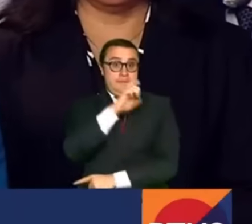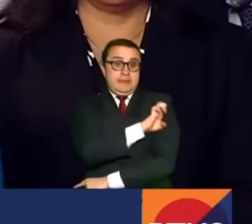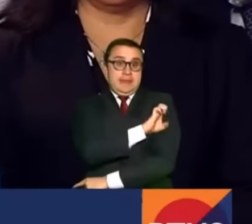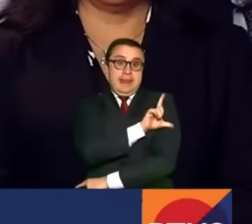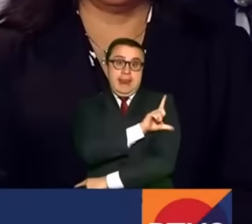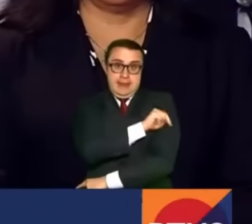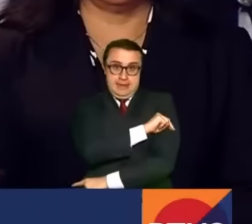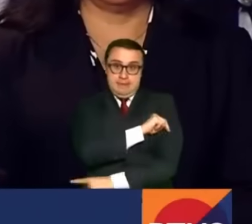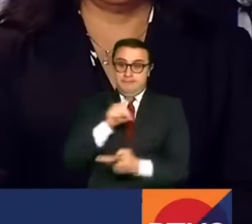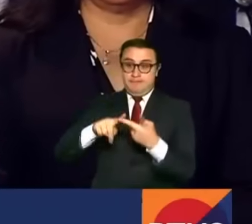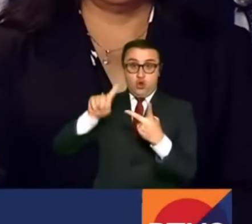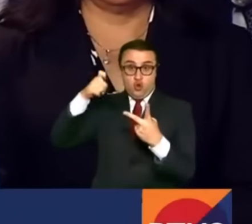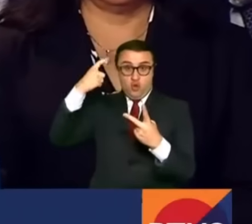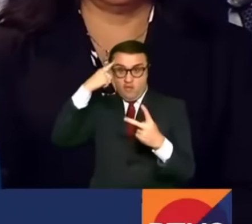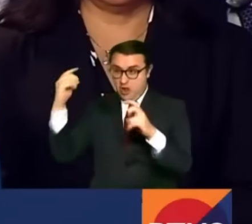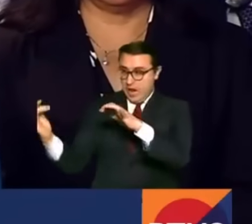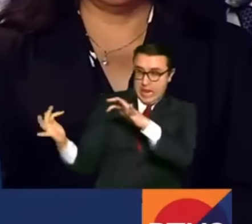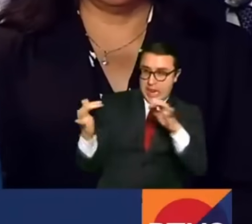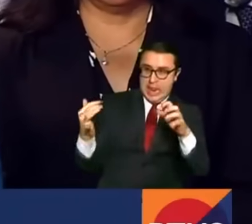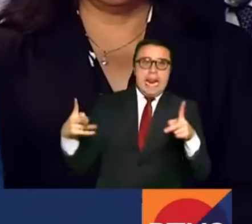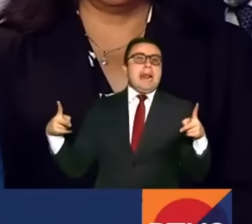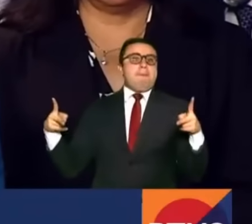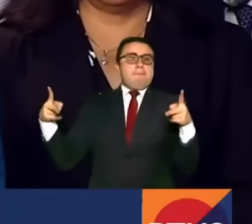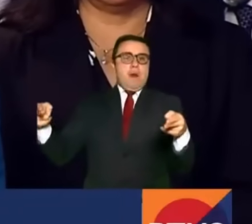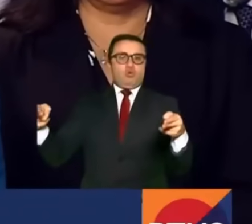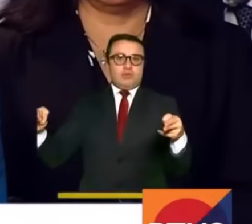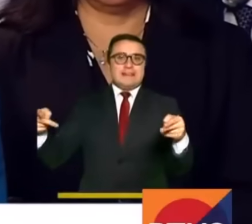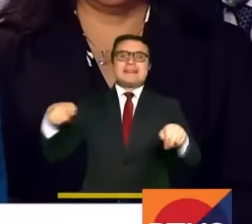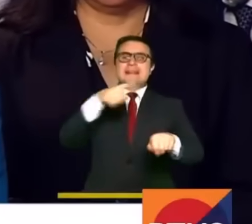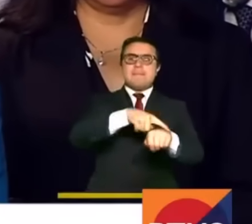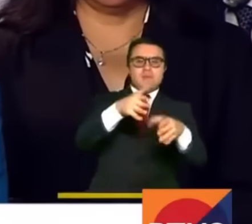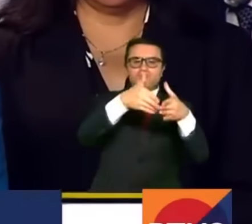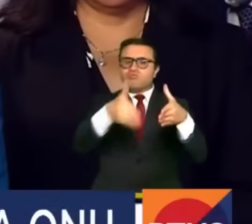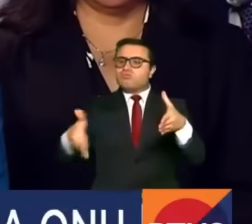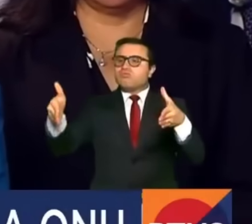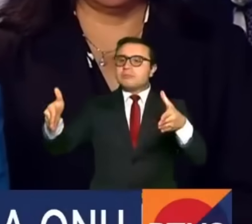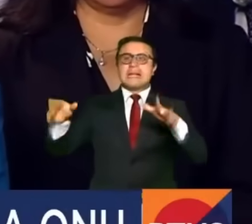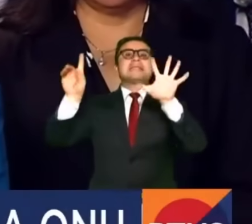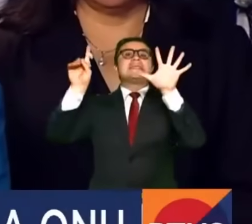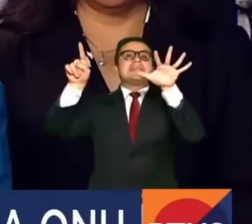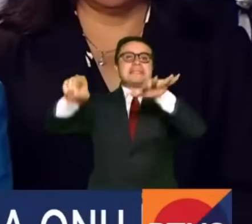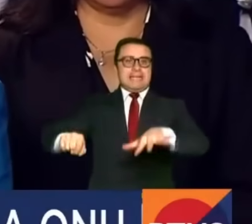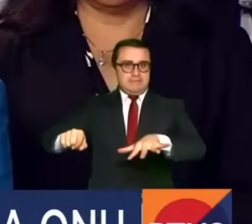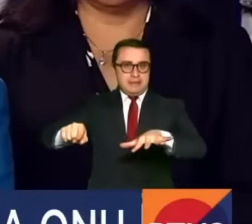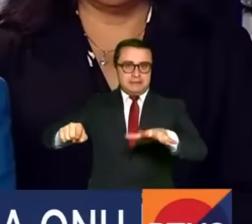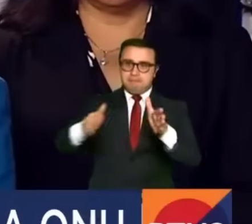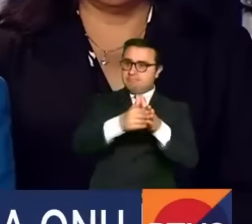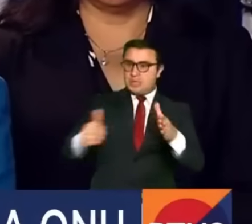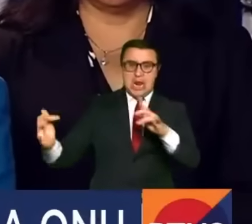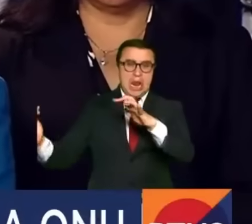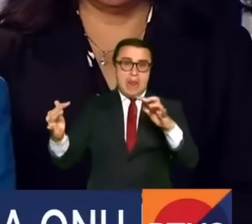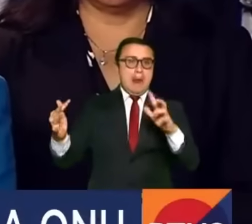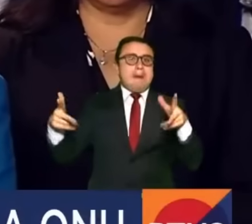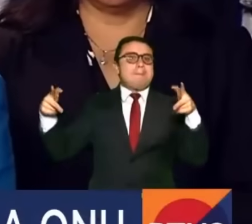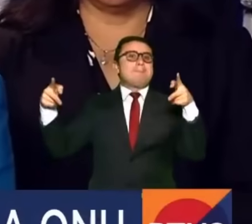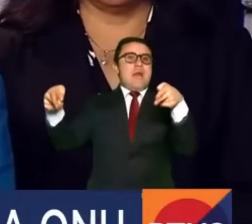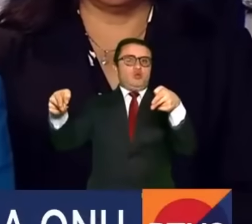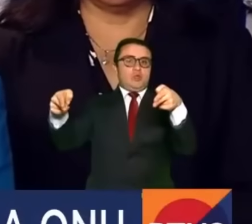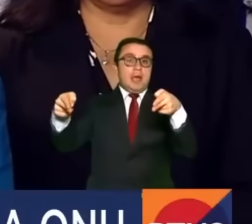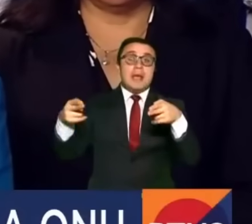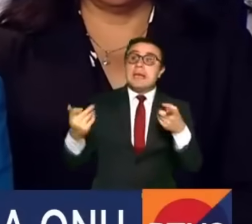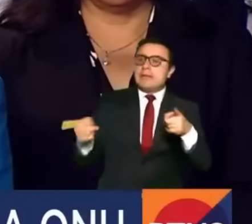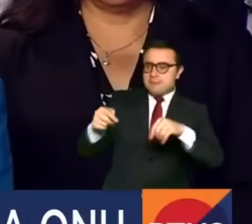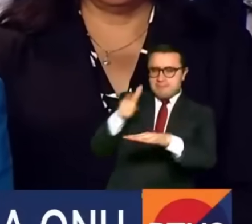y el Ejército de Liberación Nacional, ELN, por otros 6 meses y la verificación y